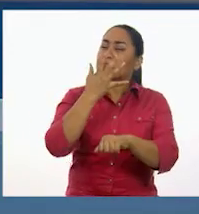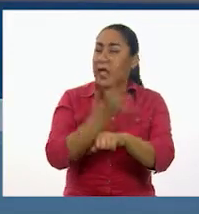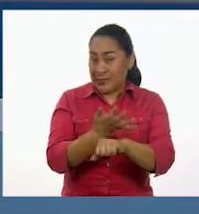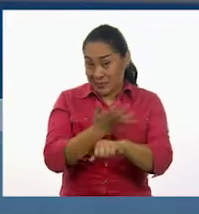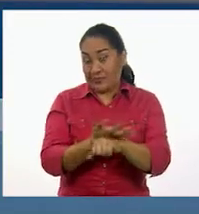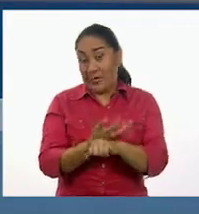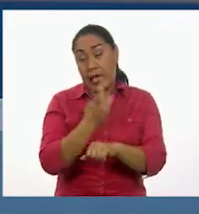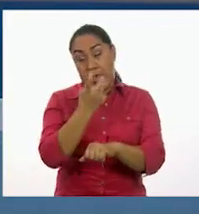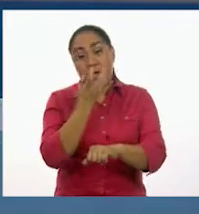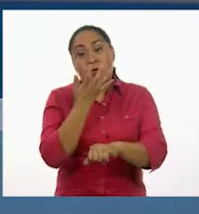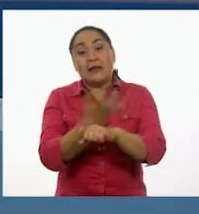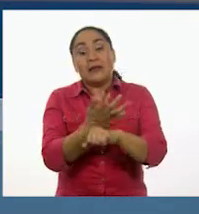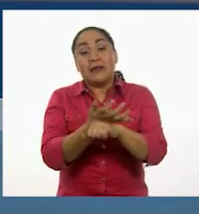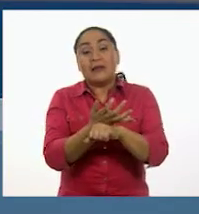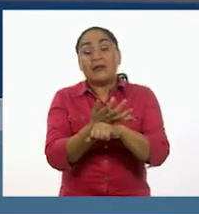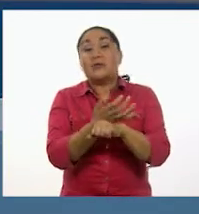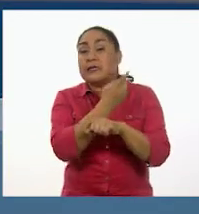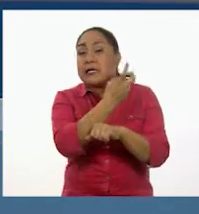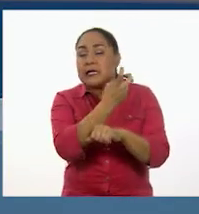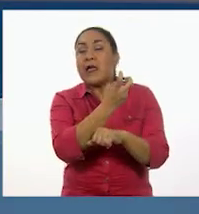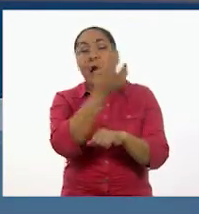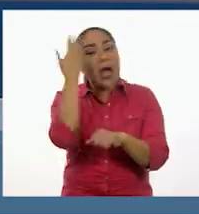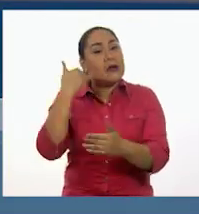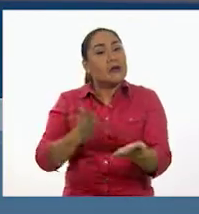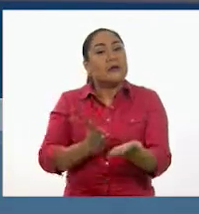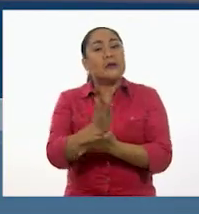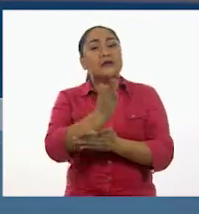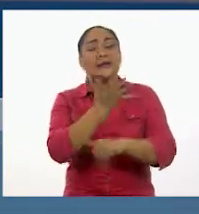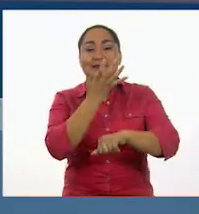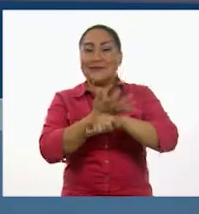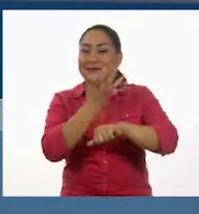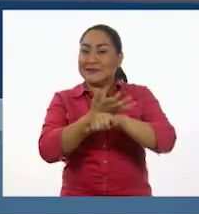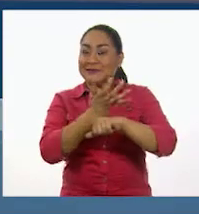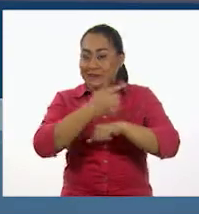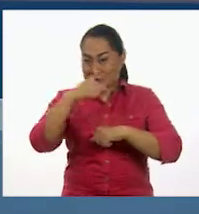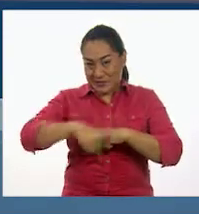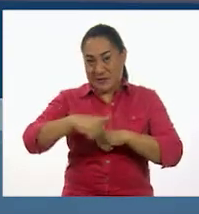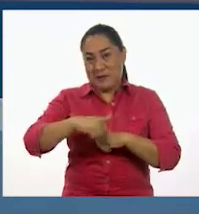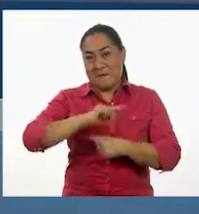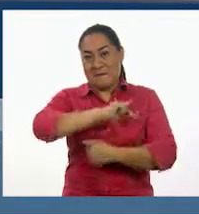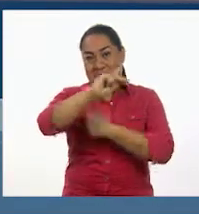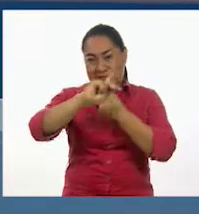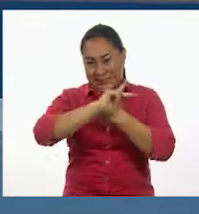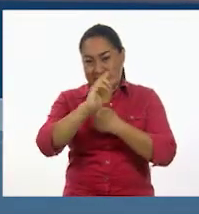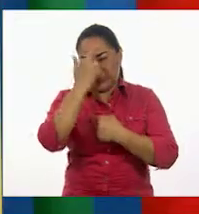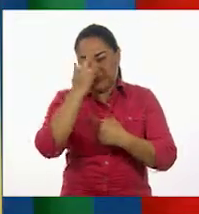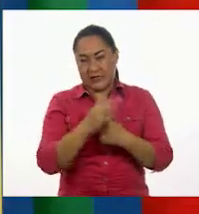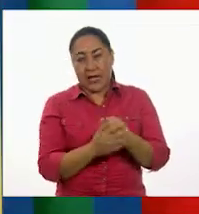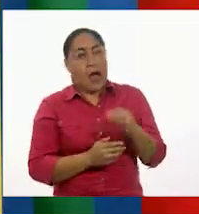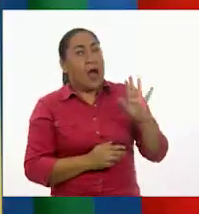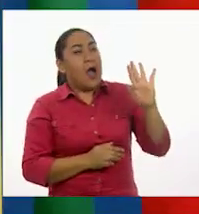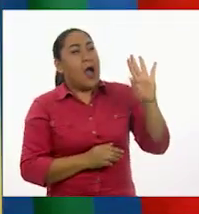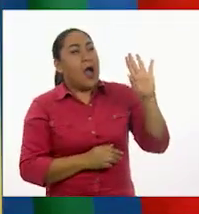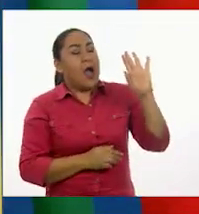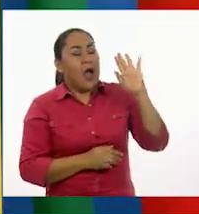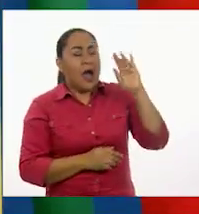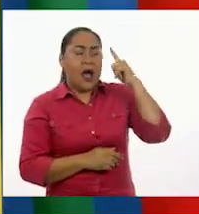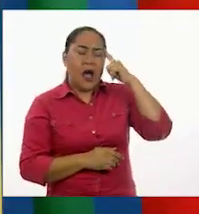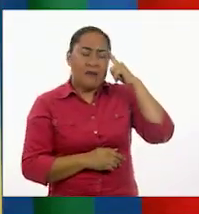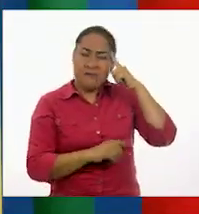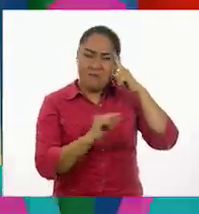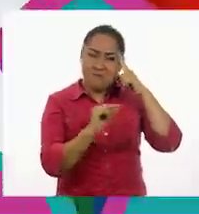porque de ahí vendría posteriormente la intervención norteamericana a nuestro país. Espérenme,